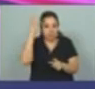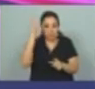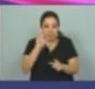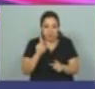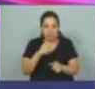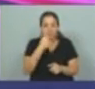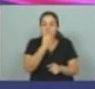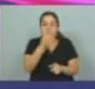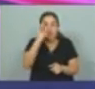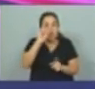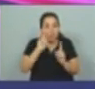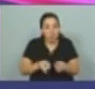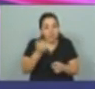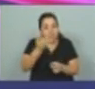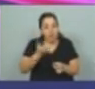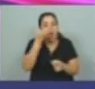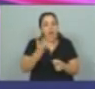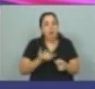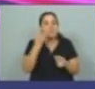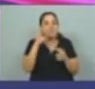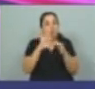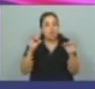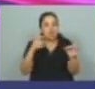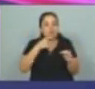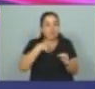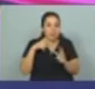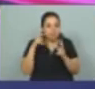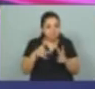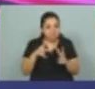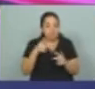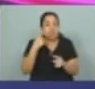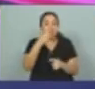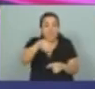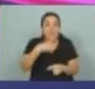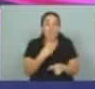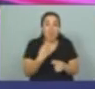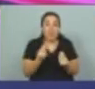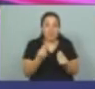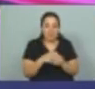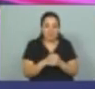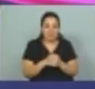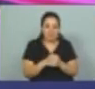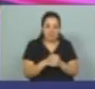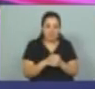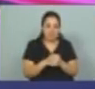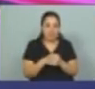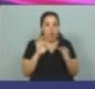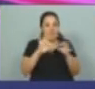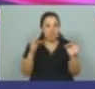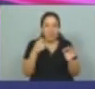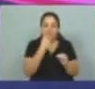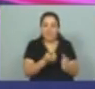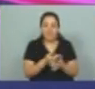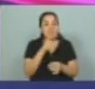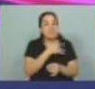Pero hay una frase, quiero leer una sola frase para que vean lo que es ser extorsionado públicamente. Una frase donde